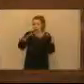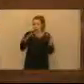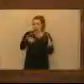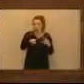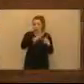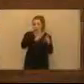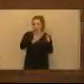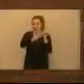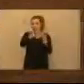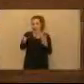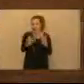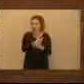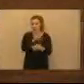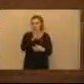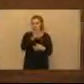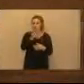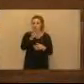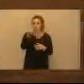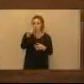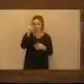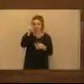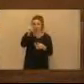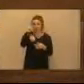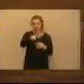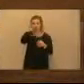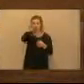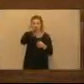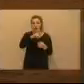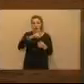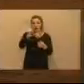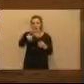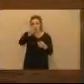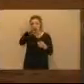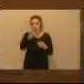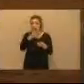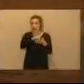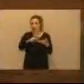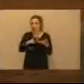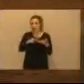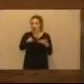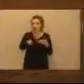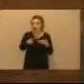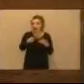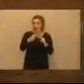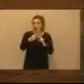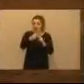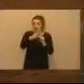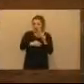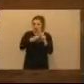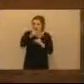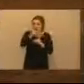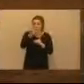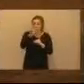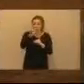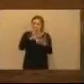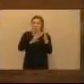especialidades. Sin embargo, sí que existen experiencias también en otras comunidades autónomas, y vuelvo a poner de ejemplo, por ejemplo, Galicia, donde el grado superior no es de una